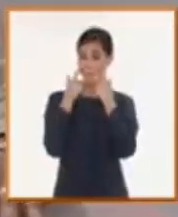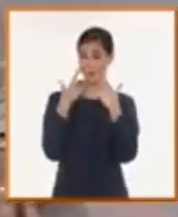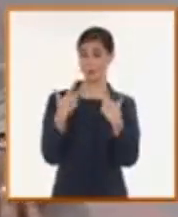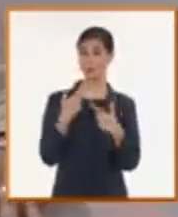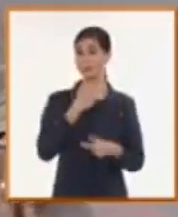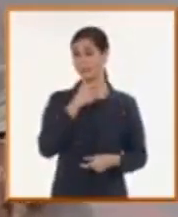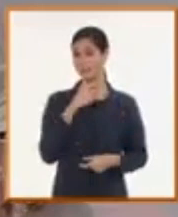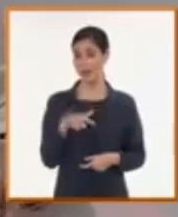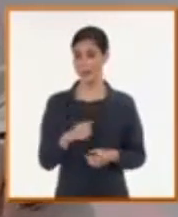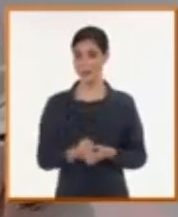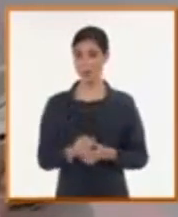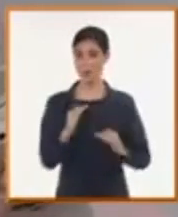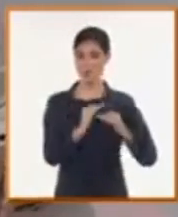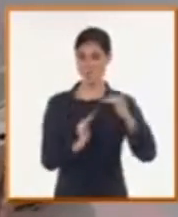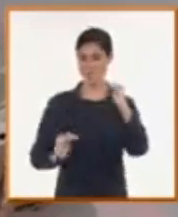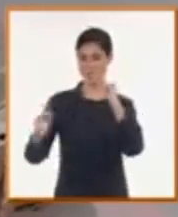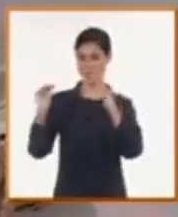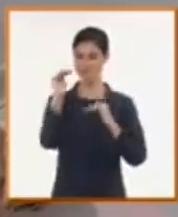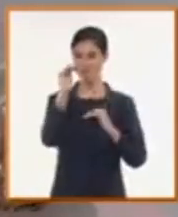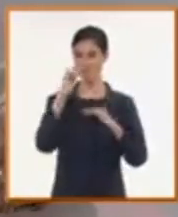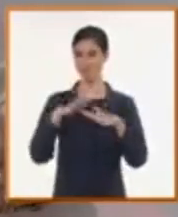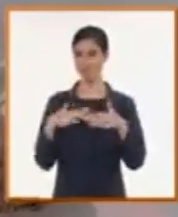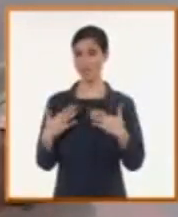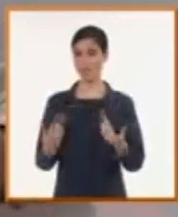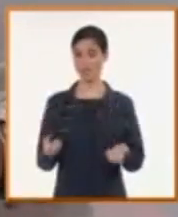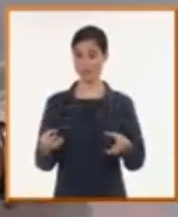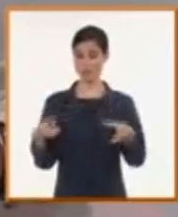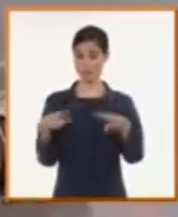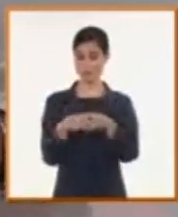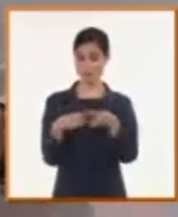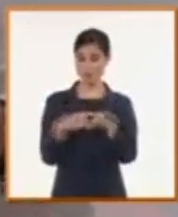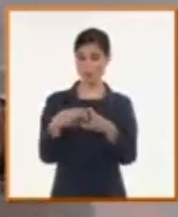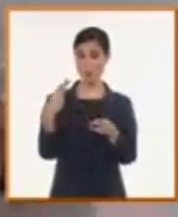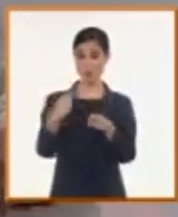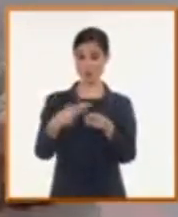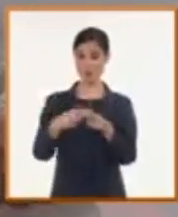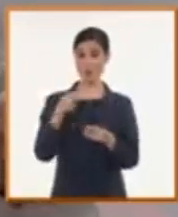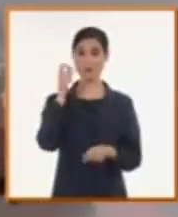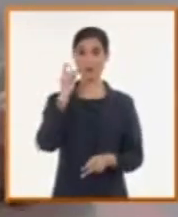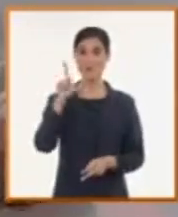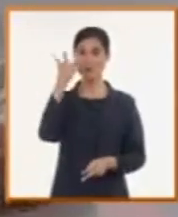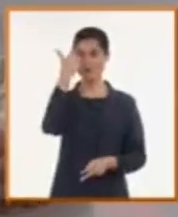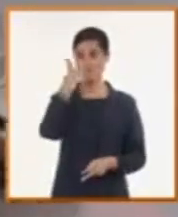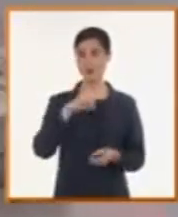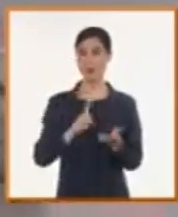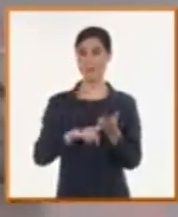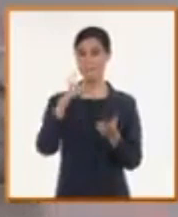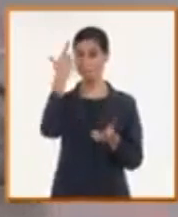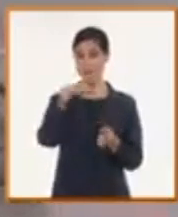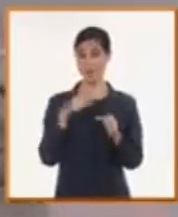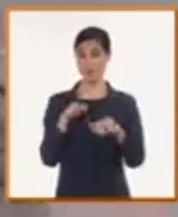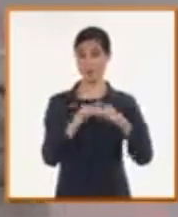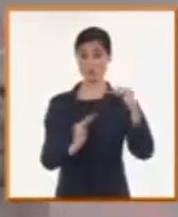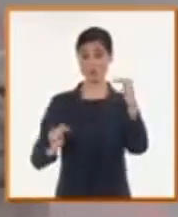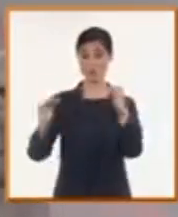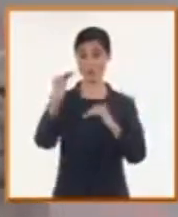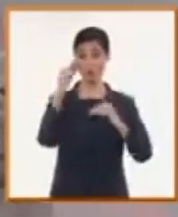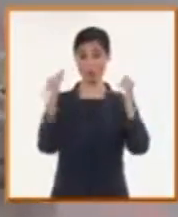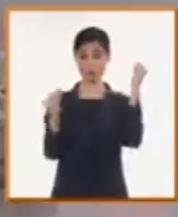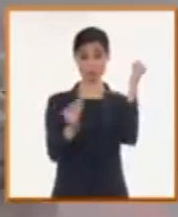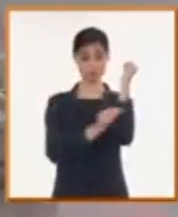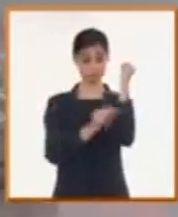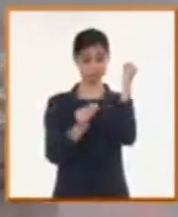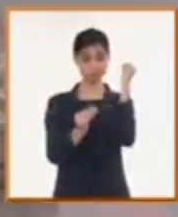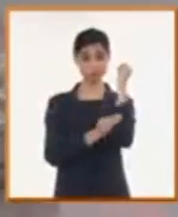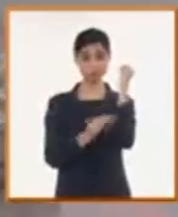de preparación que alcanzó la FABLA. La FABLA llegó a desarrollarse de tal manera que no solo se convirtió en una fuerza